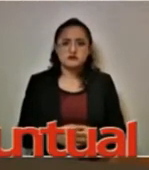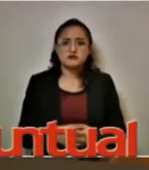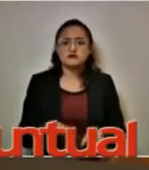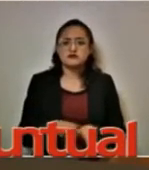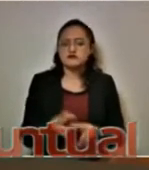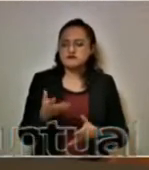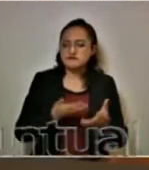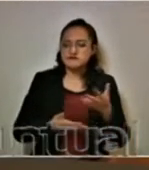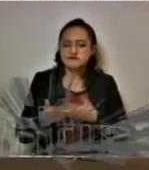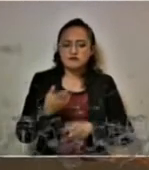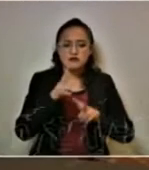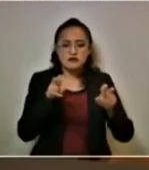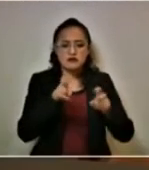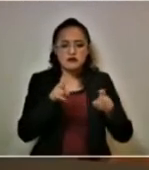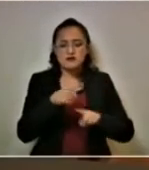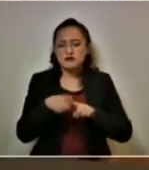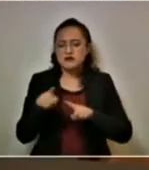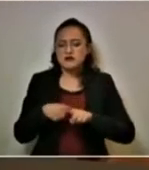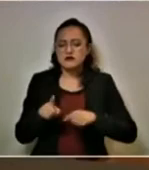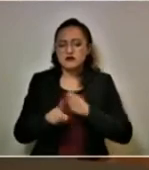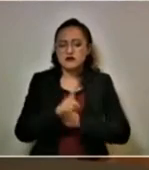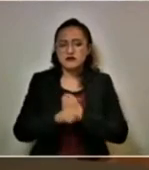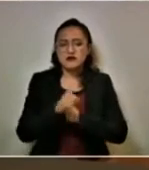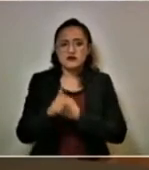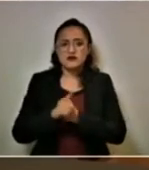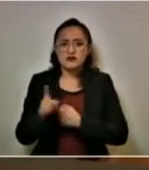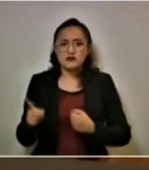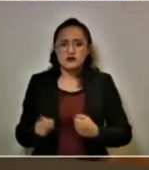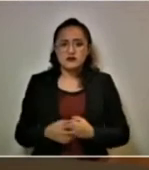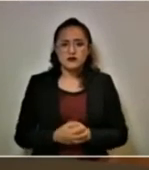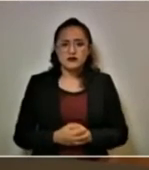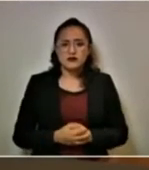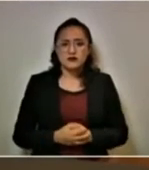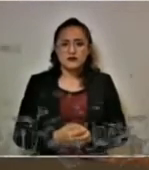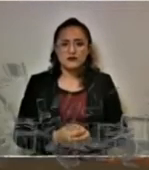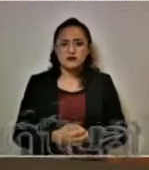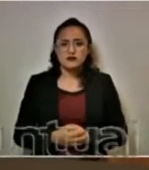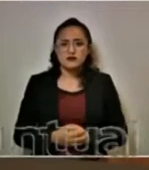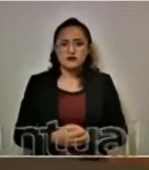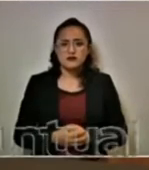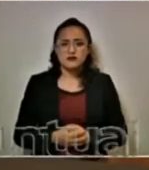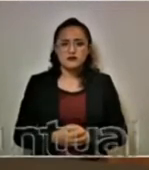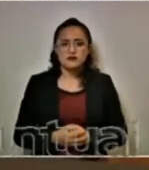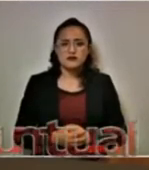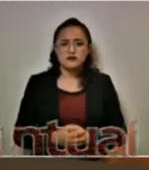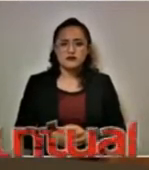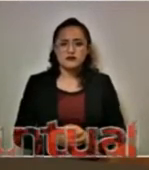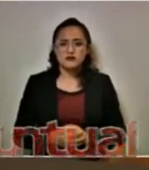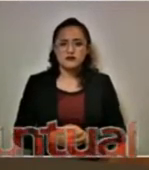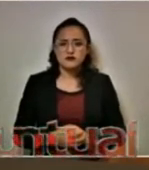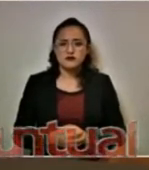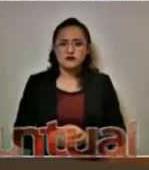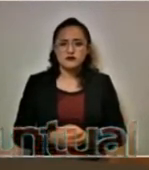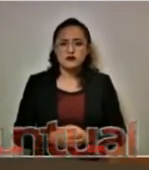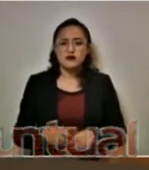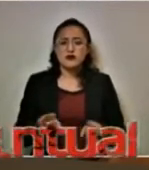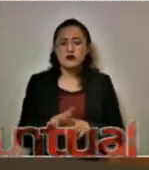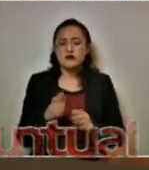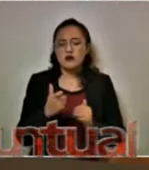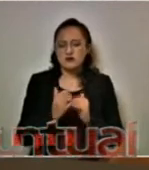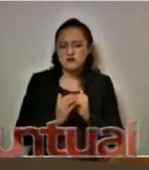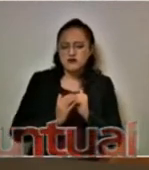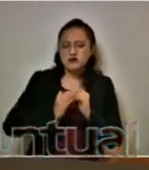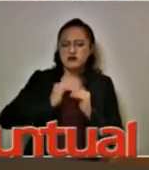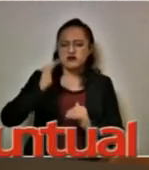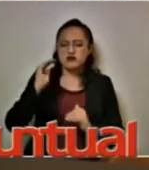desahogando pues situaciones particulares de cobros